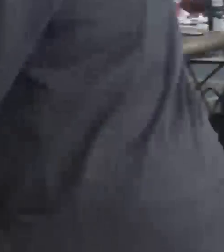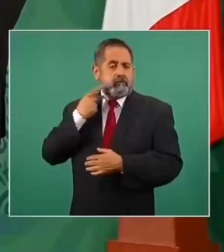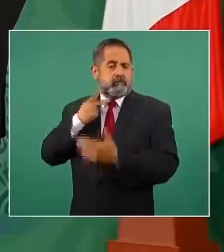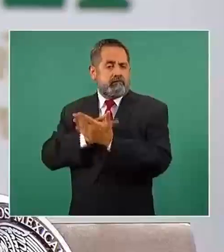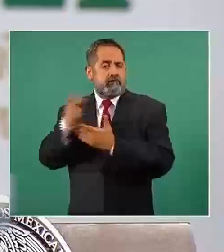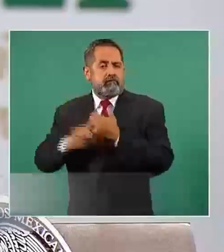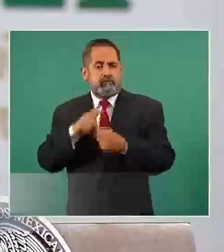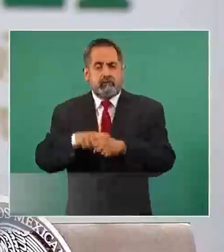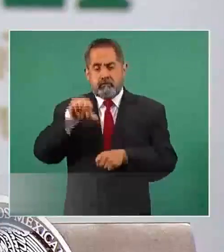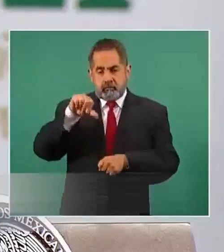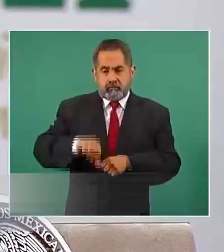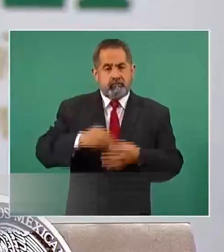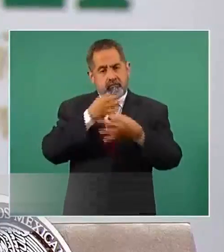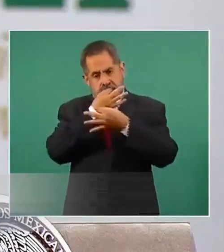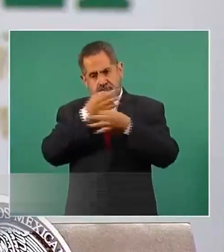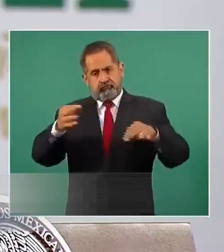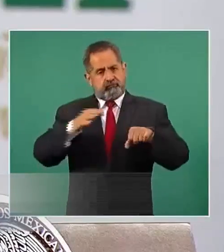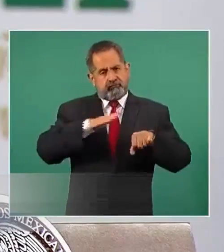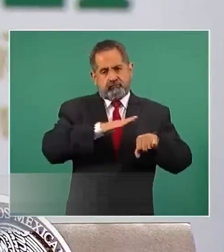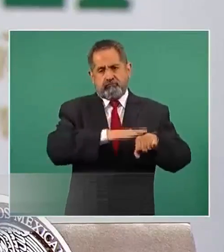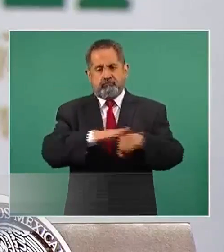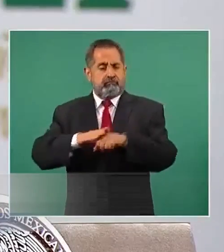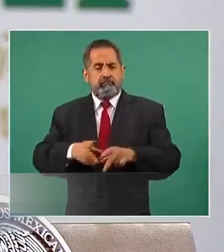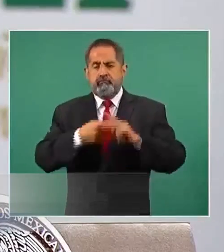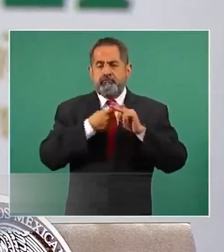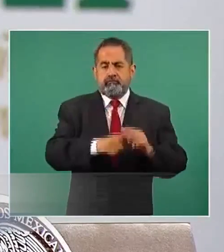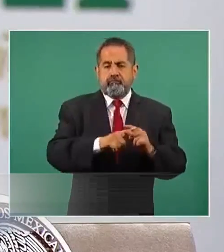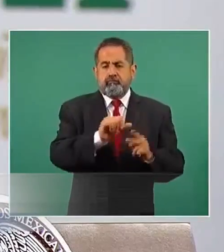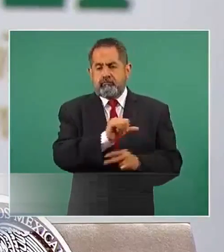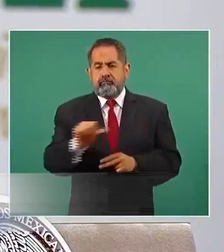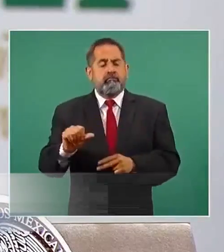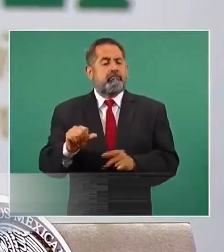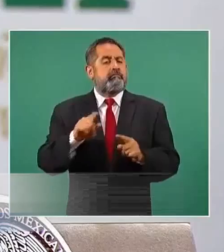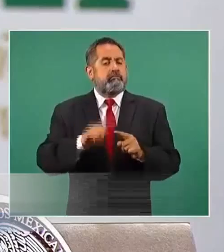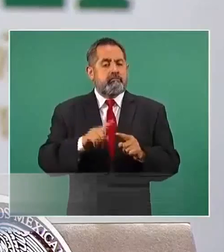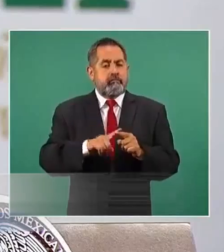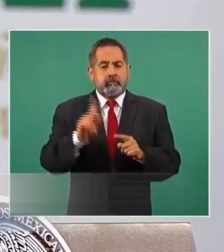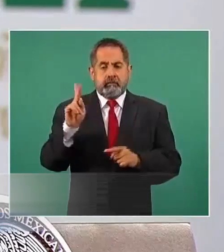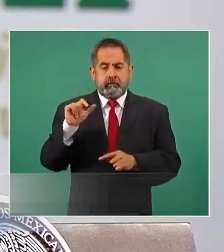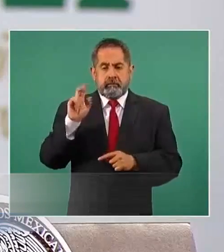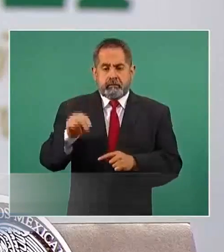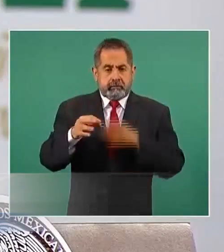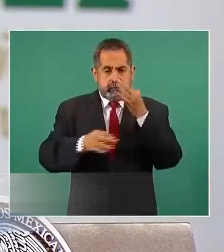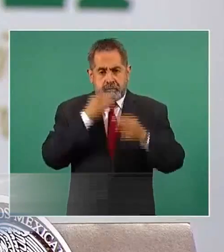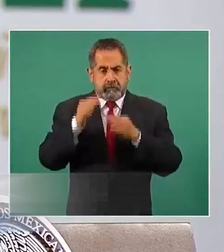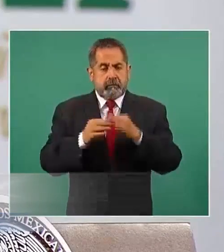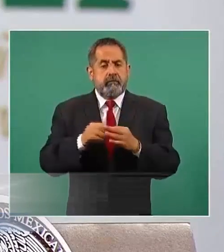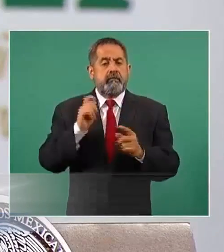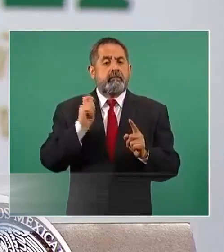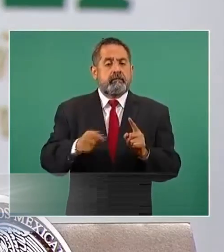programación. El día de hoy estamos anunciando el inicio de la estrategia de vacunación para la